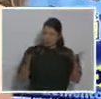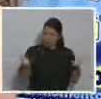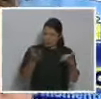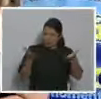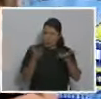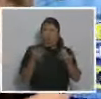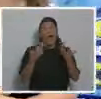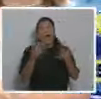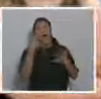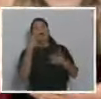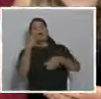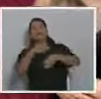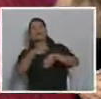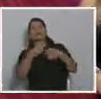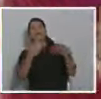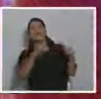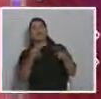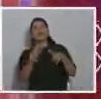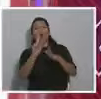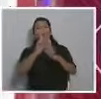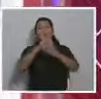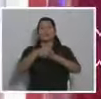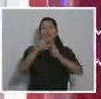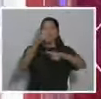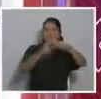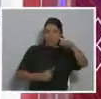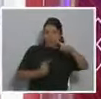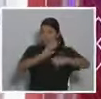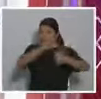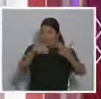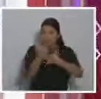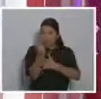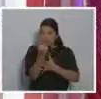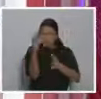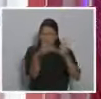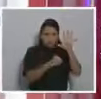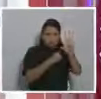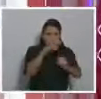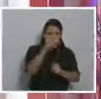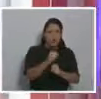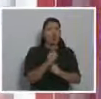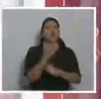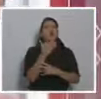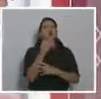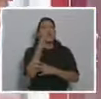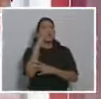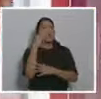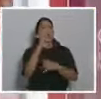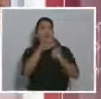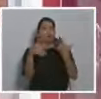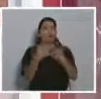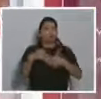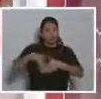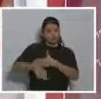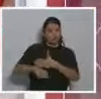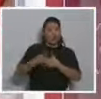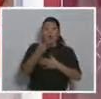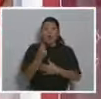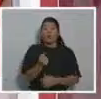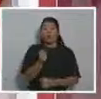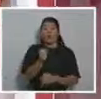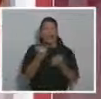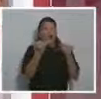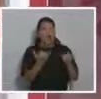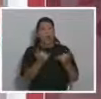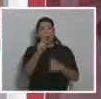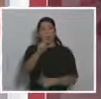es, cronómetro en pantalla, Meli. Minuto 30, todos los billetes. Los morados, agárrenlos todos y a la bolsa. A la cuenta de